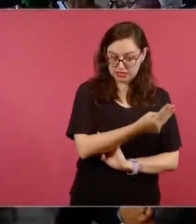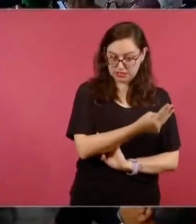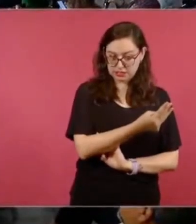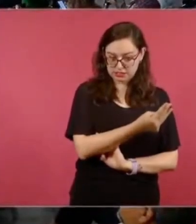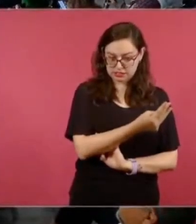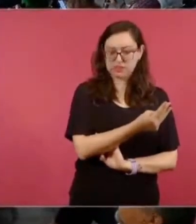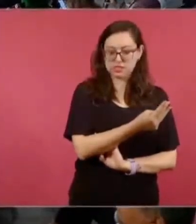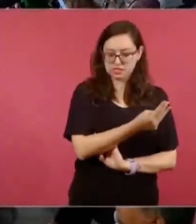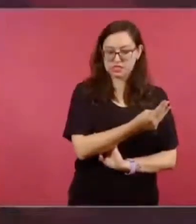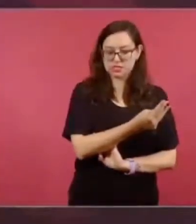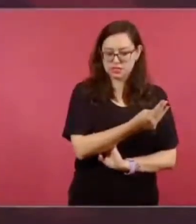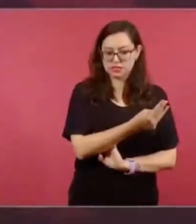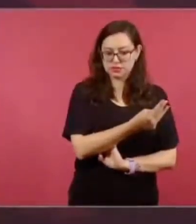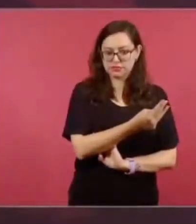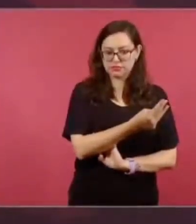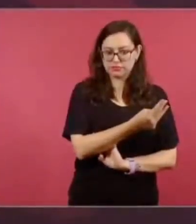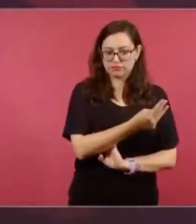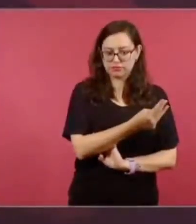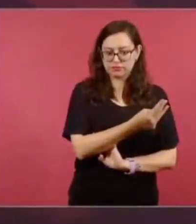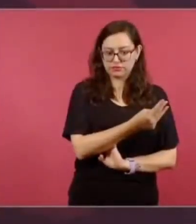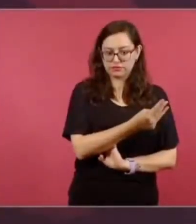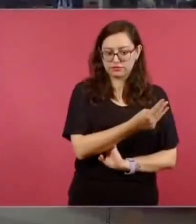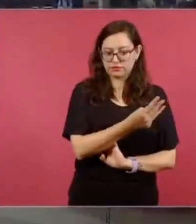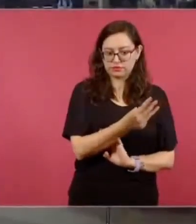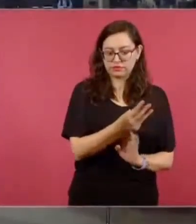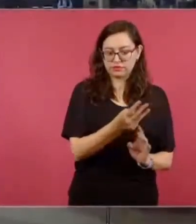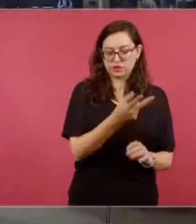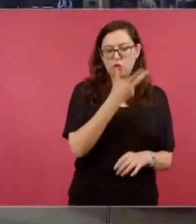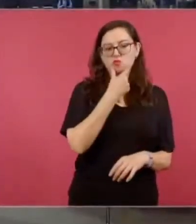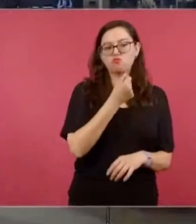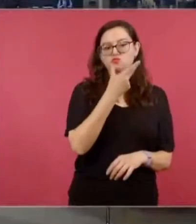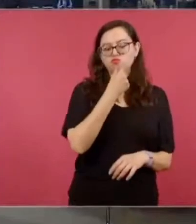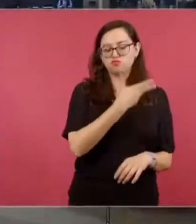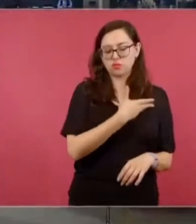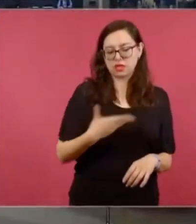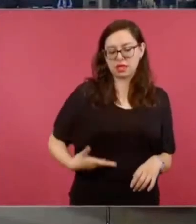del gobierno del finado Miguel de la Madrid,